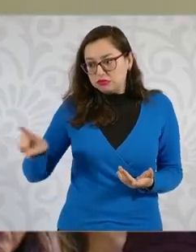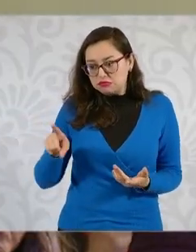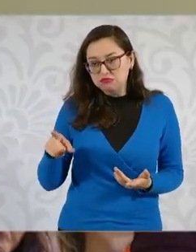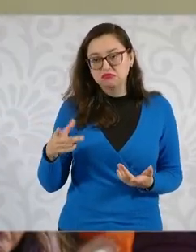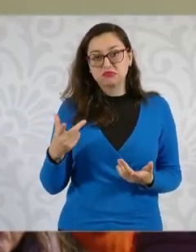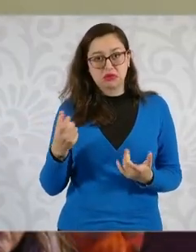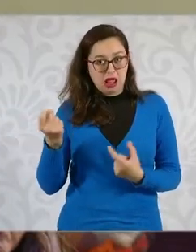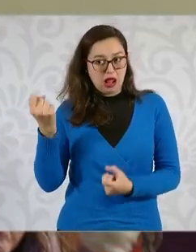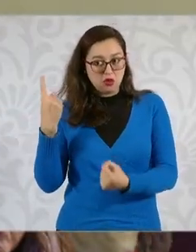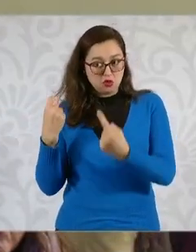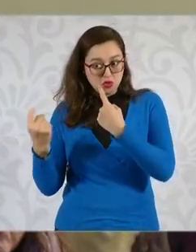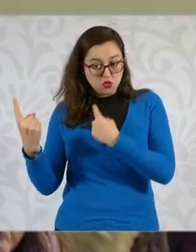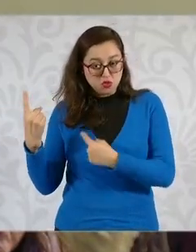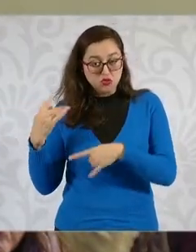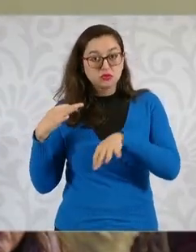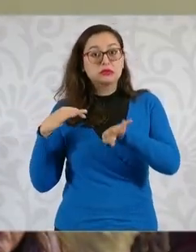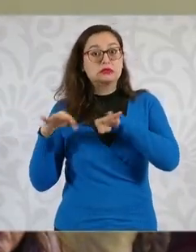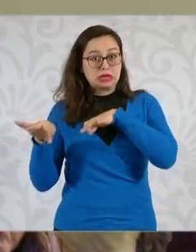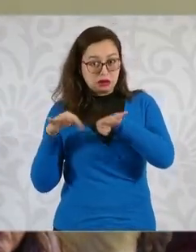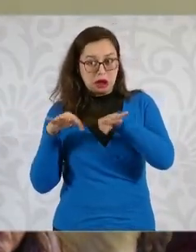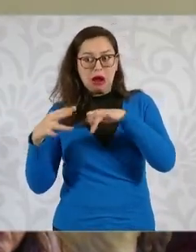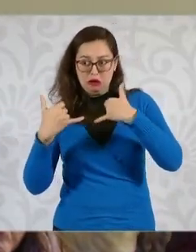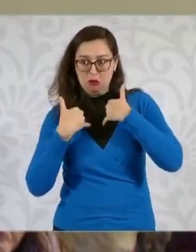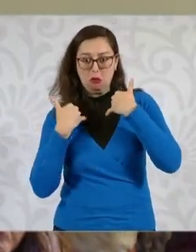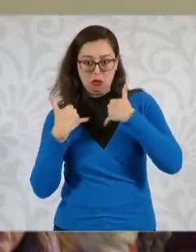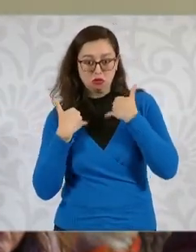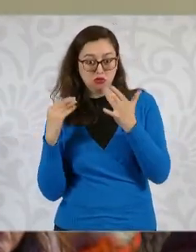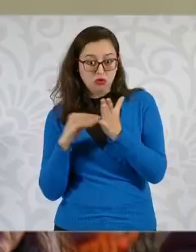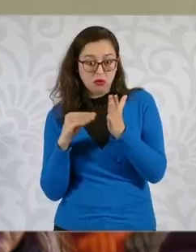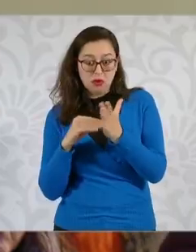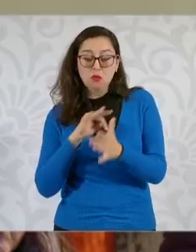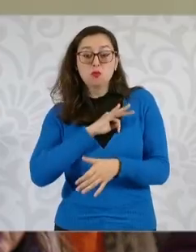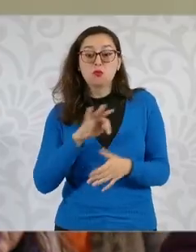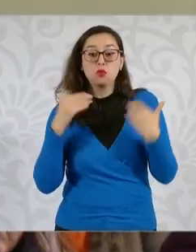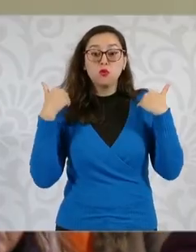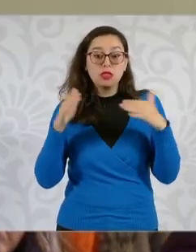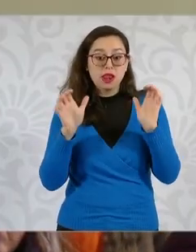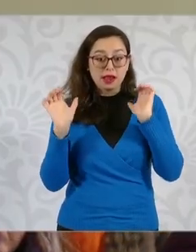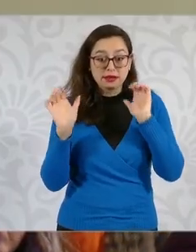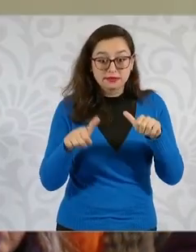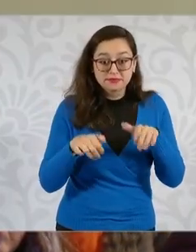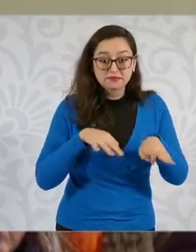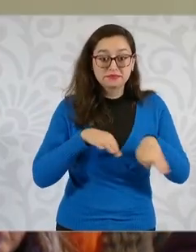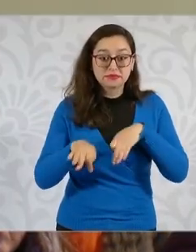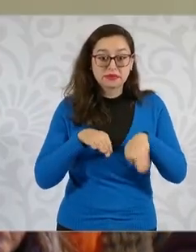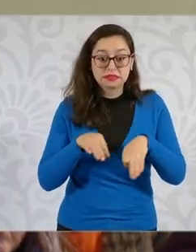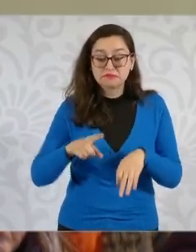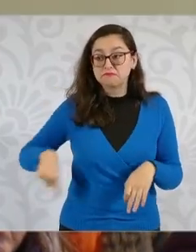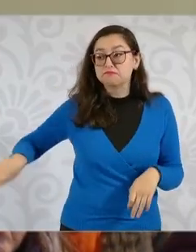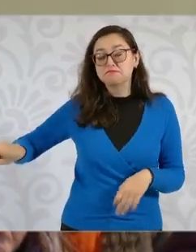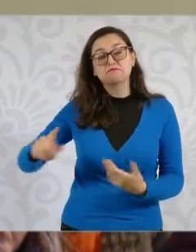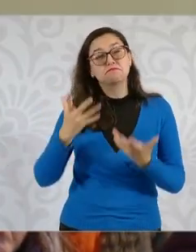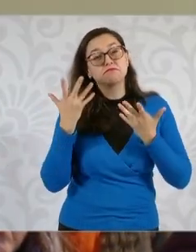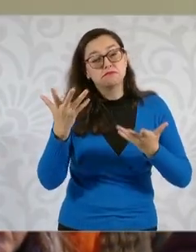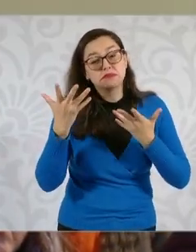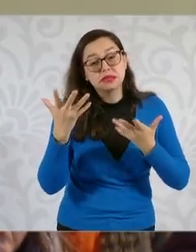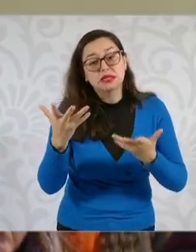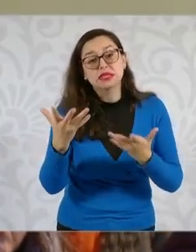incorporarse al gobierno en cualquier área pues eso es lo que demandan y es una